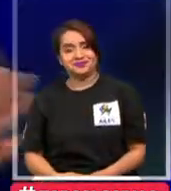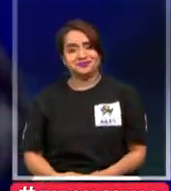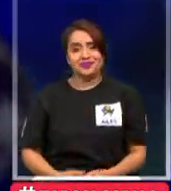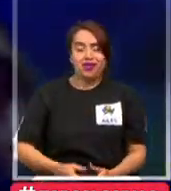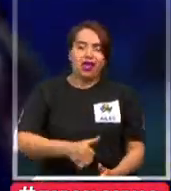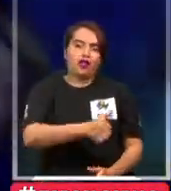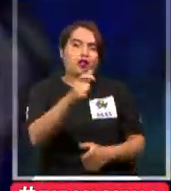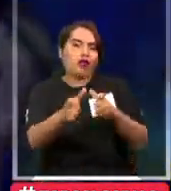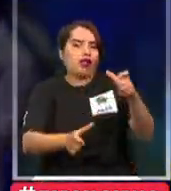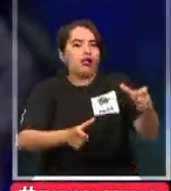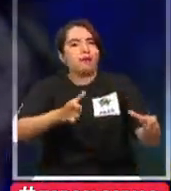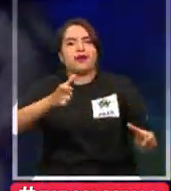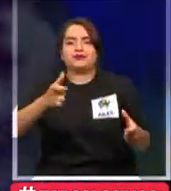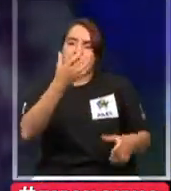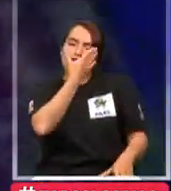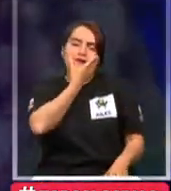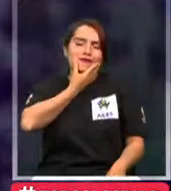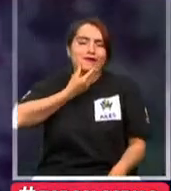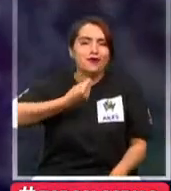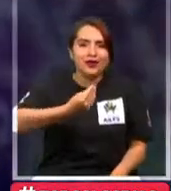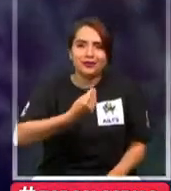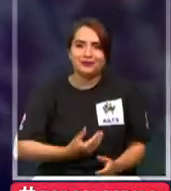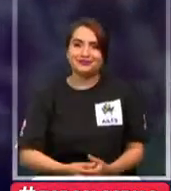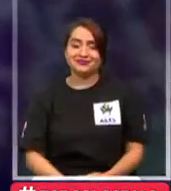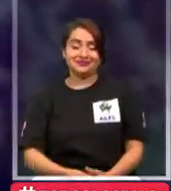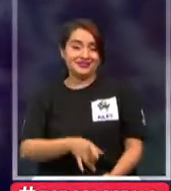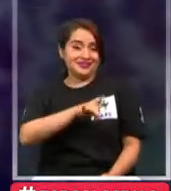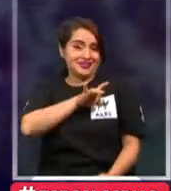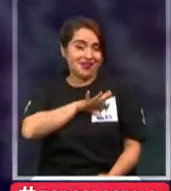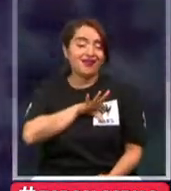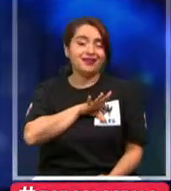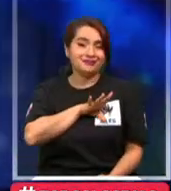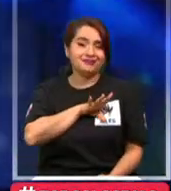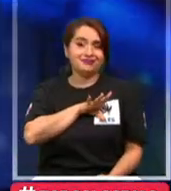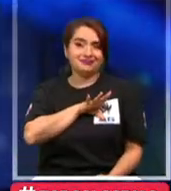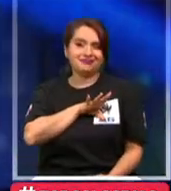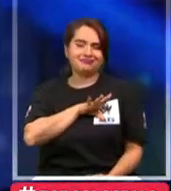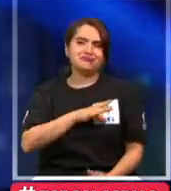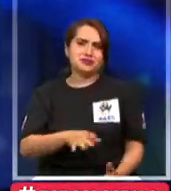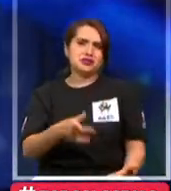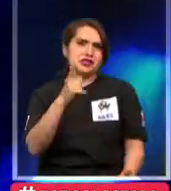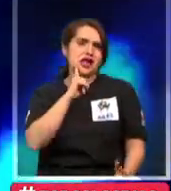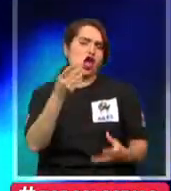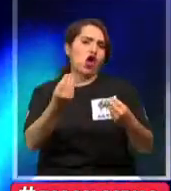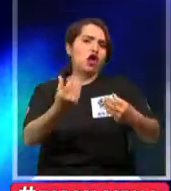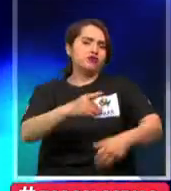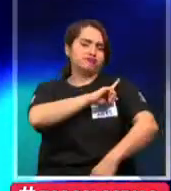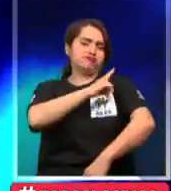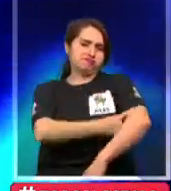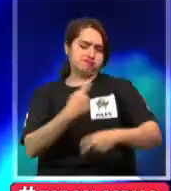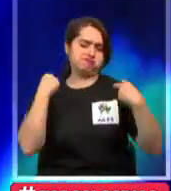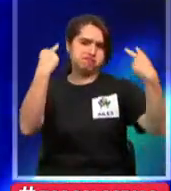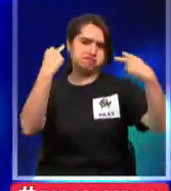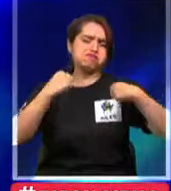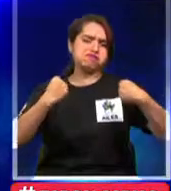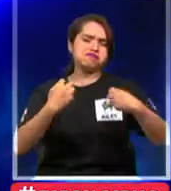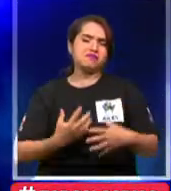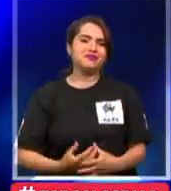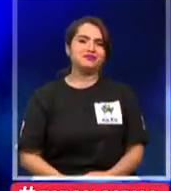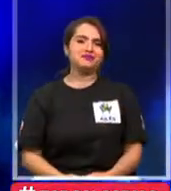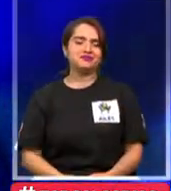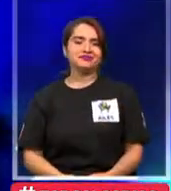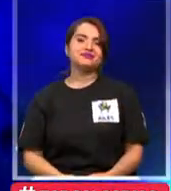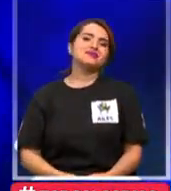a todo este público bonito de Chile, con cojones, cabrón, oh, joputa. No digas esa